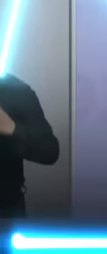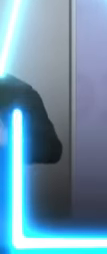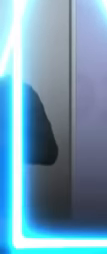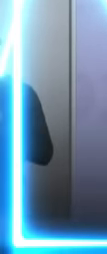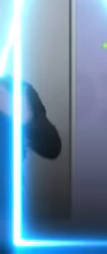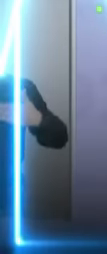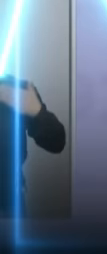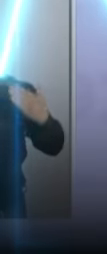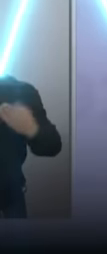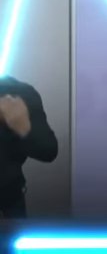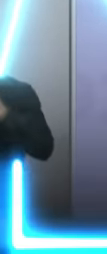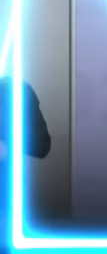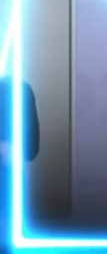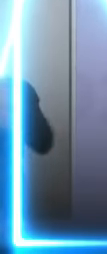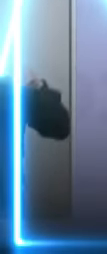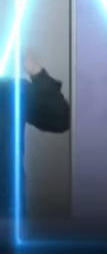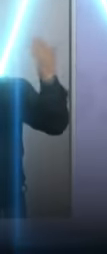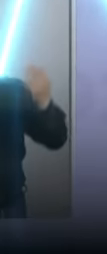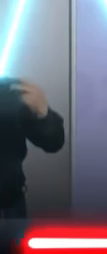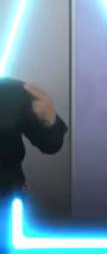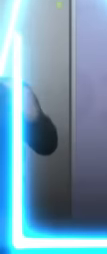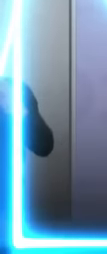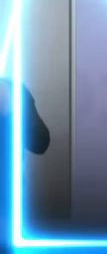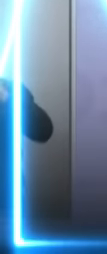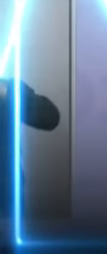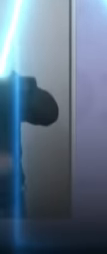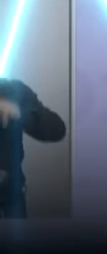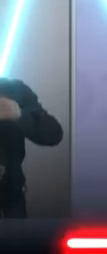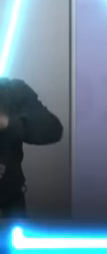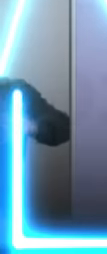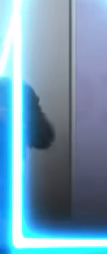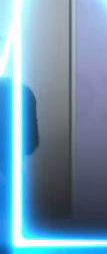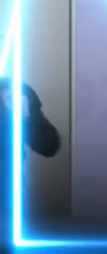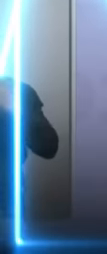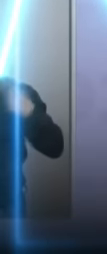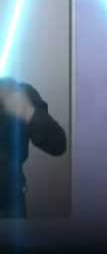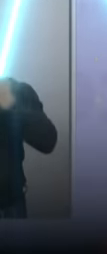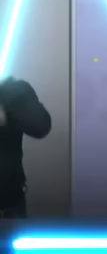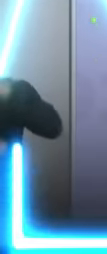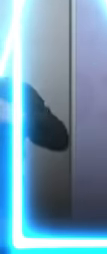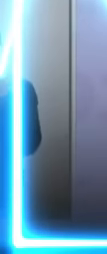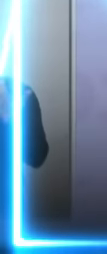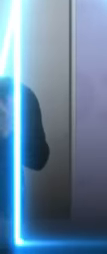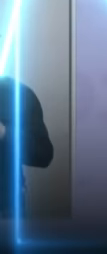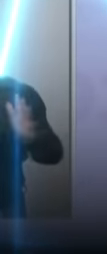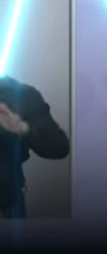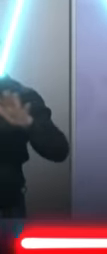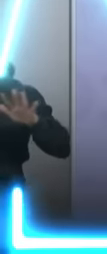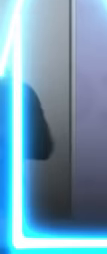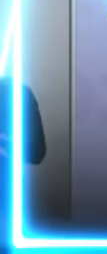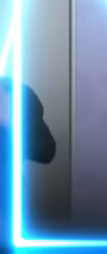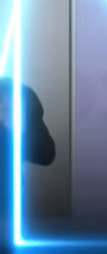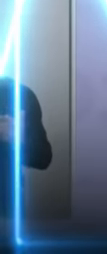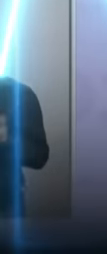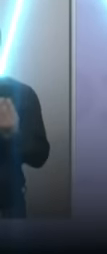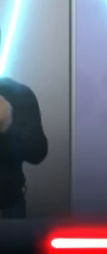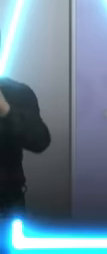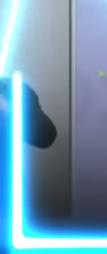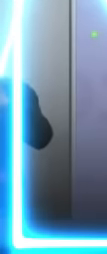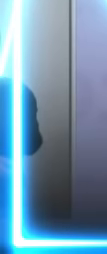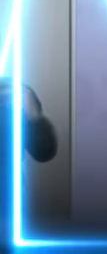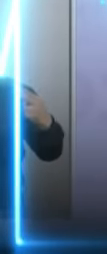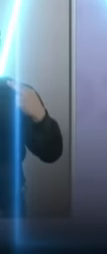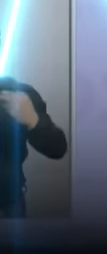aquí afuera apoyándome. Muchísimas gracias. De todos esos mexiquenses que desean y anhelan un cambio. Por eso quiero darte las gracias por